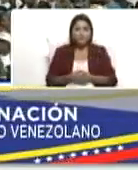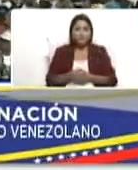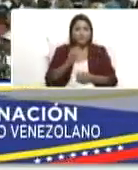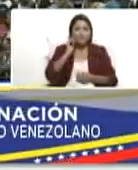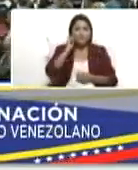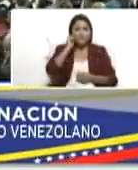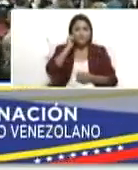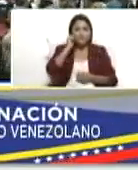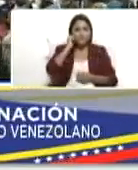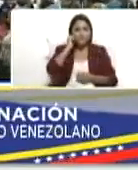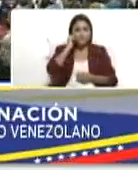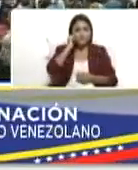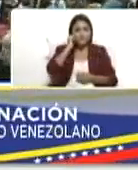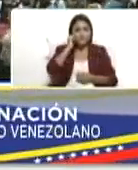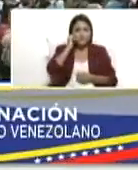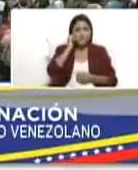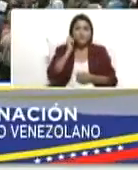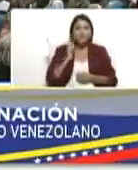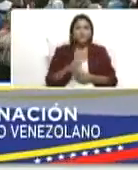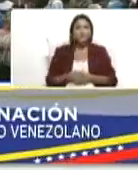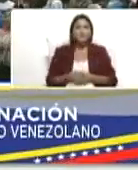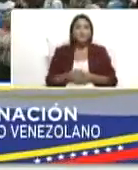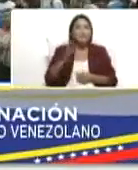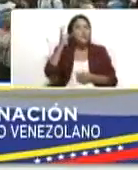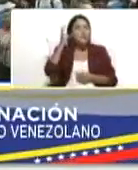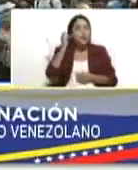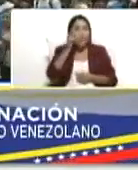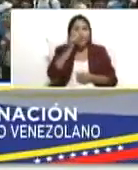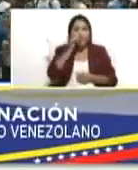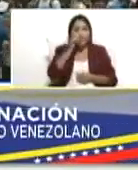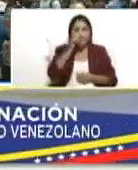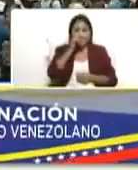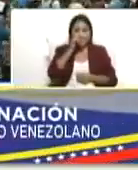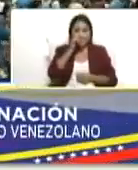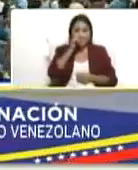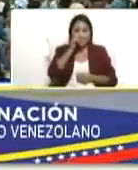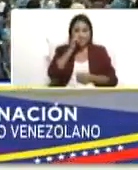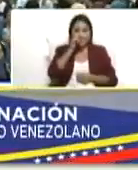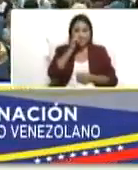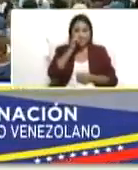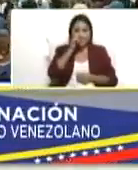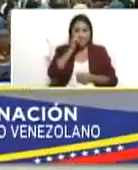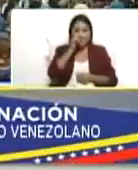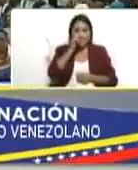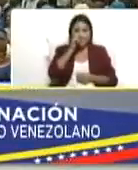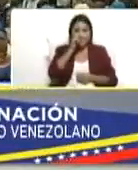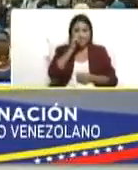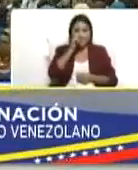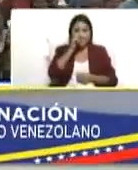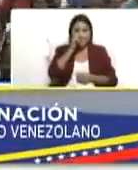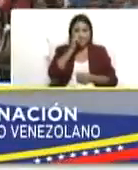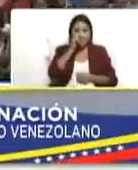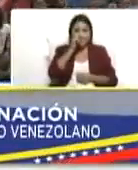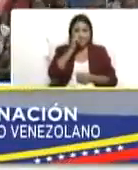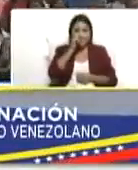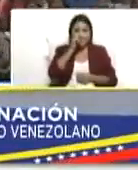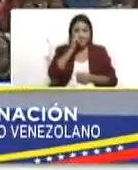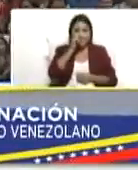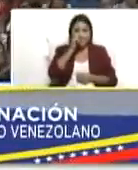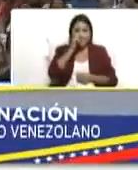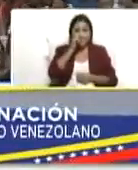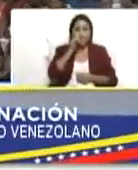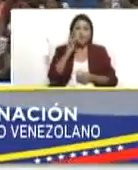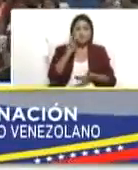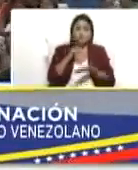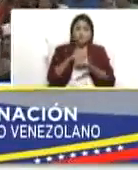diputados ciudadanas diputadas de esta soberanía